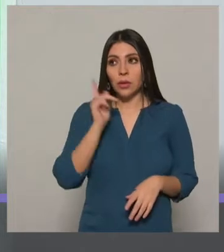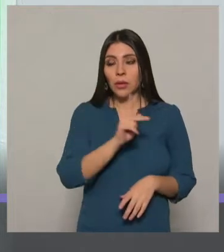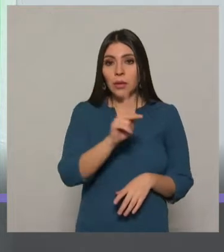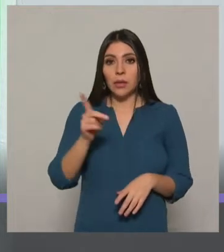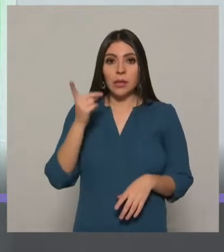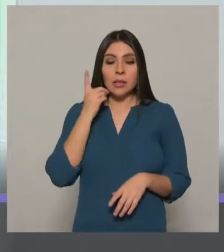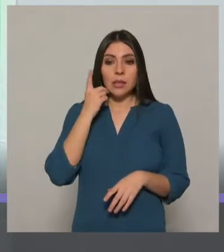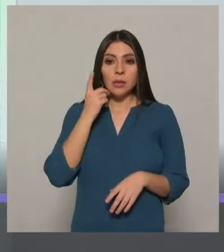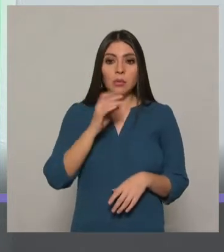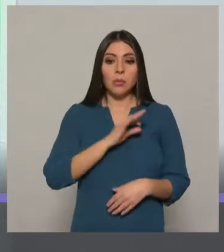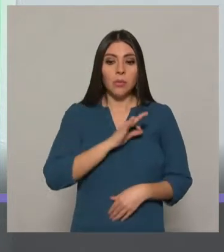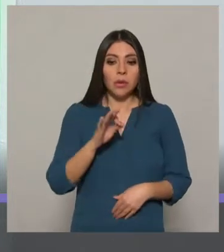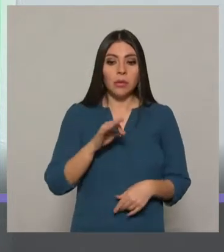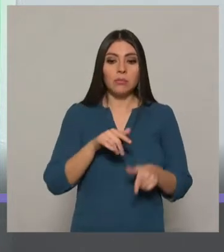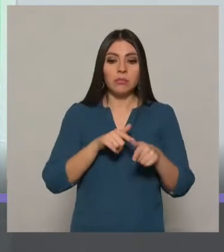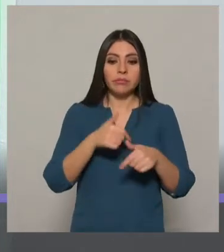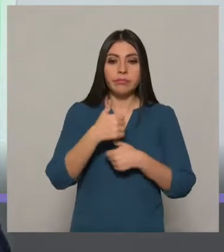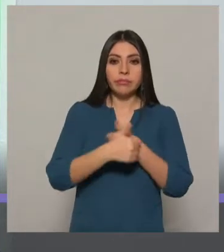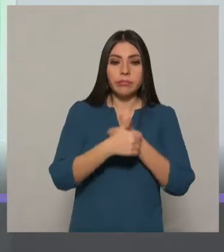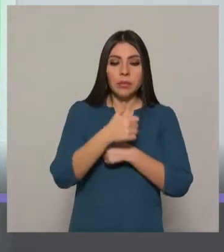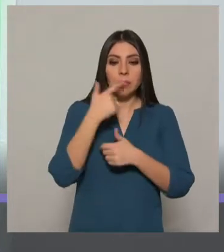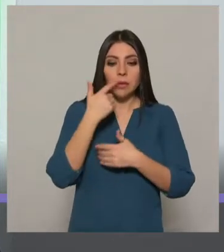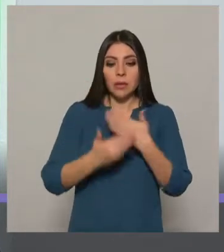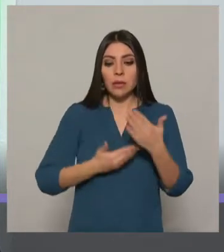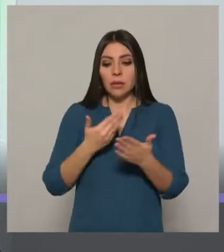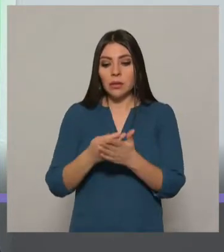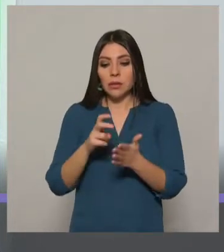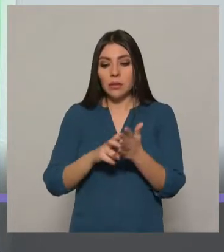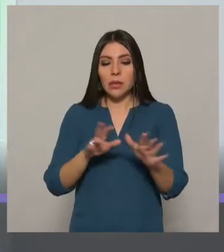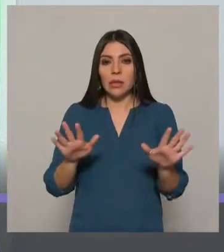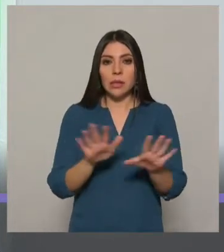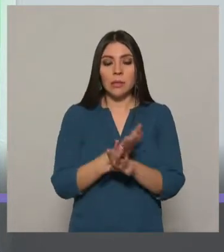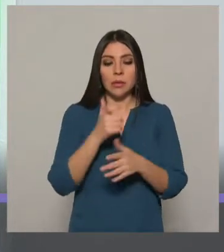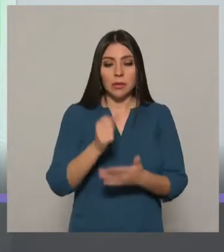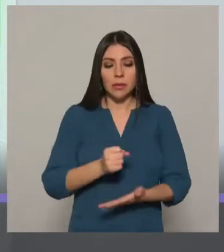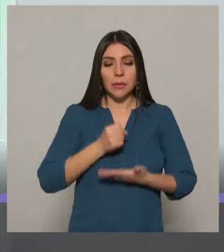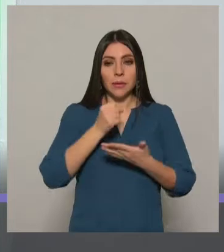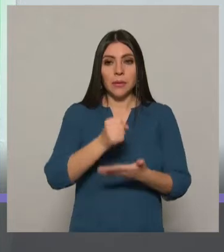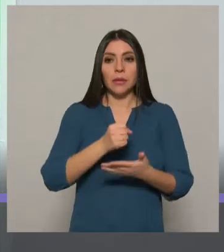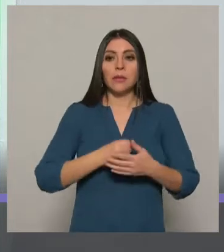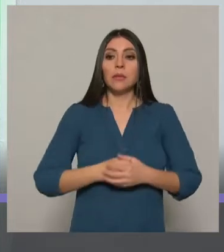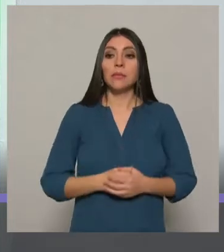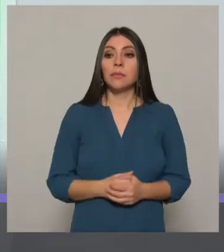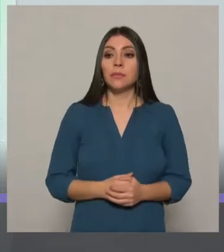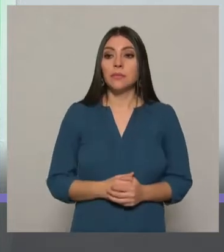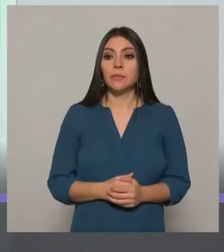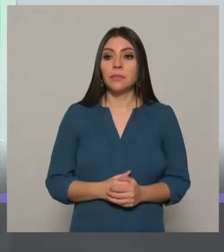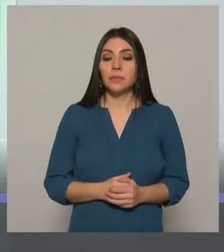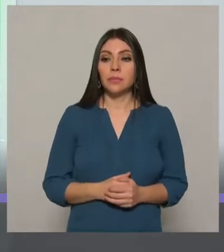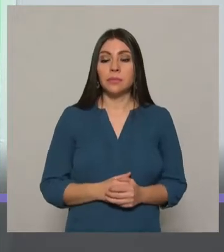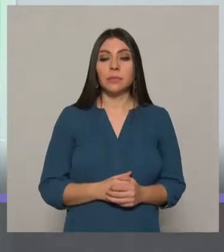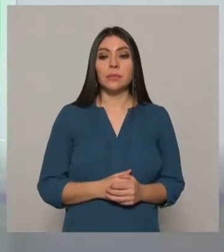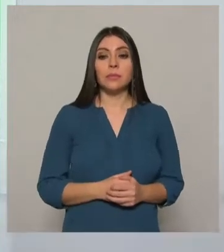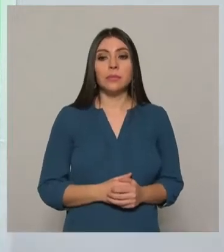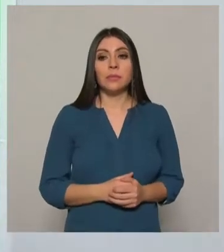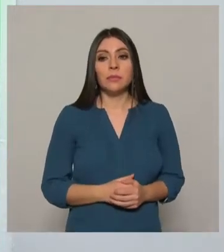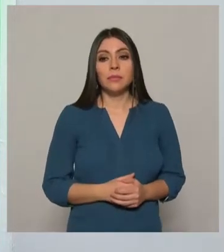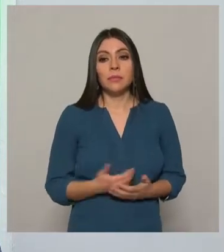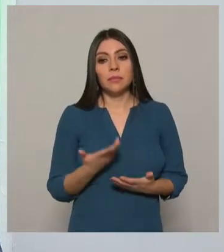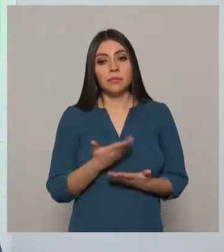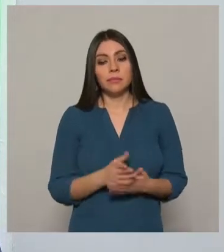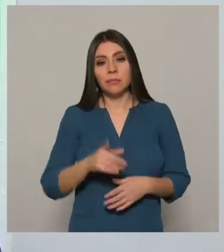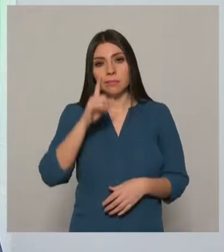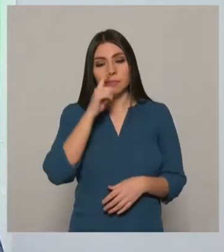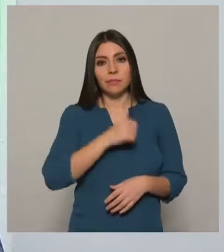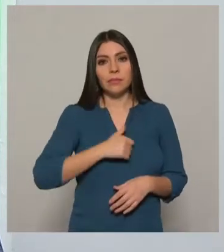den la batalla y la pelea en las reservas para poder modificar este presupuesto de egresos. Y algo más lamentable, también la